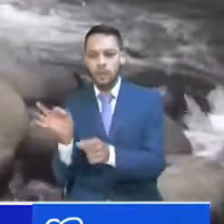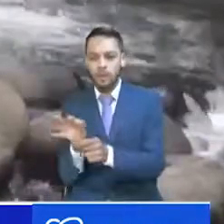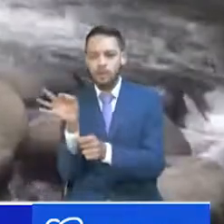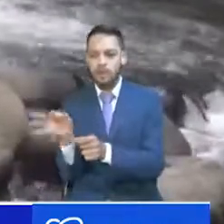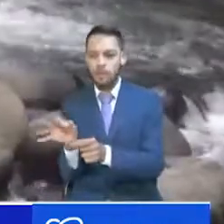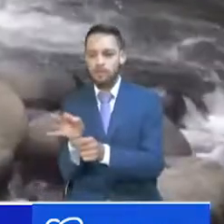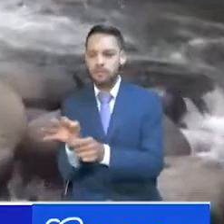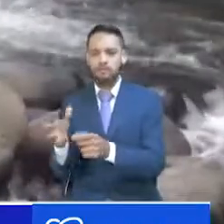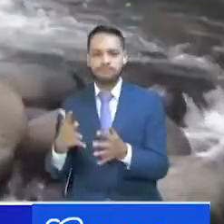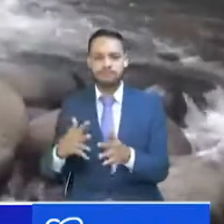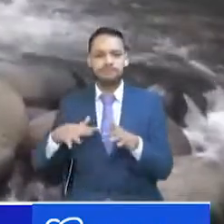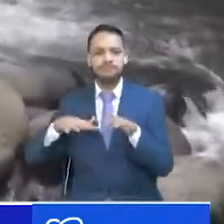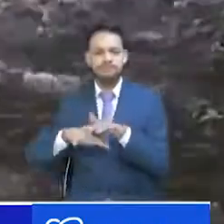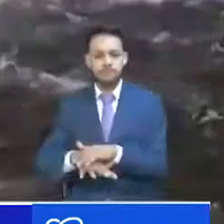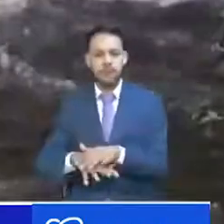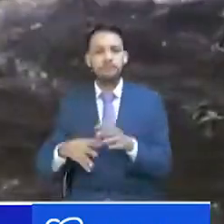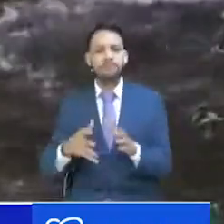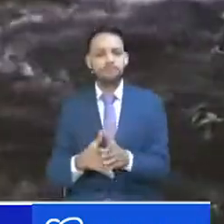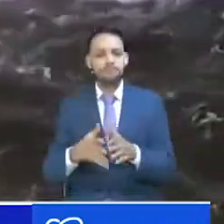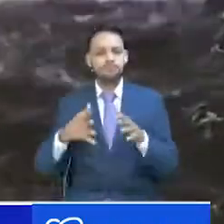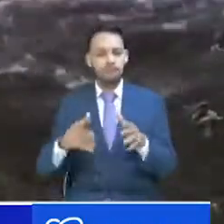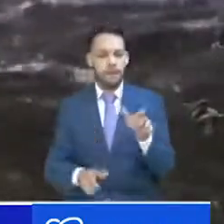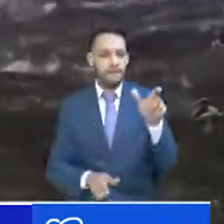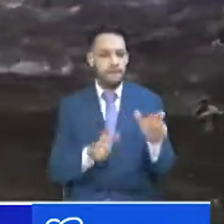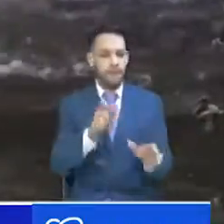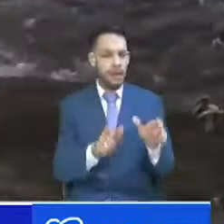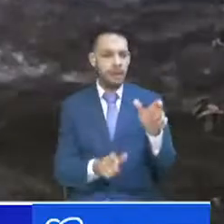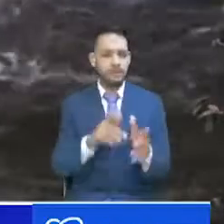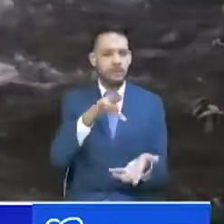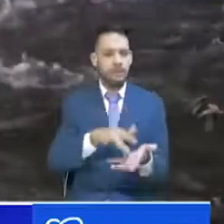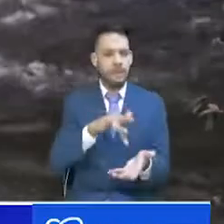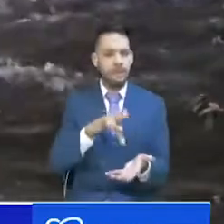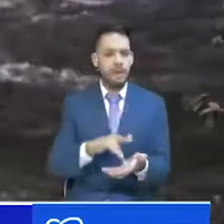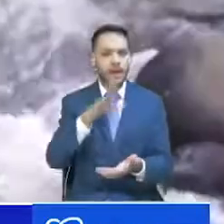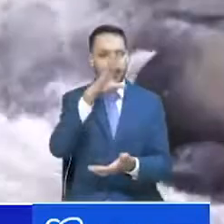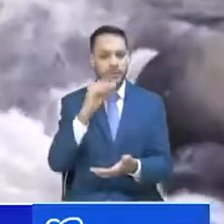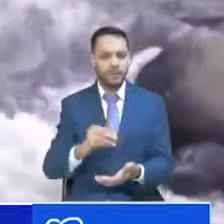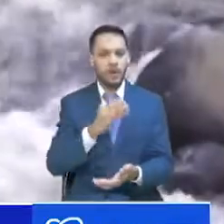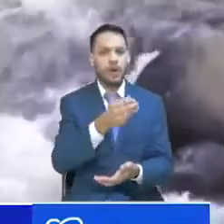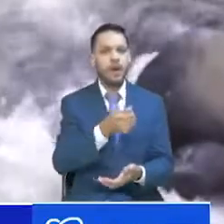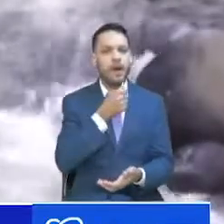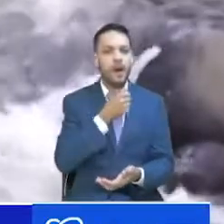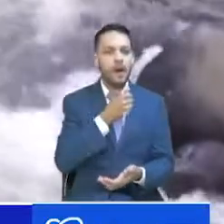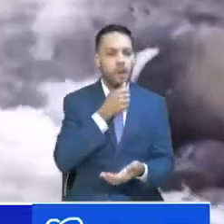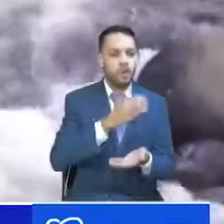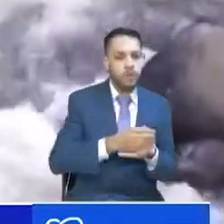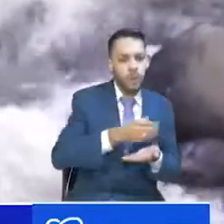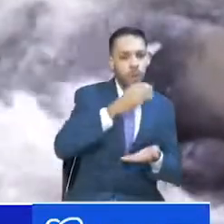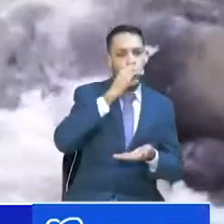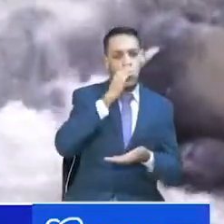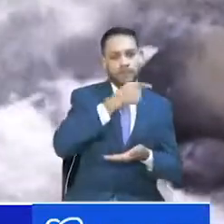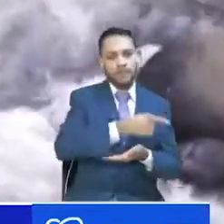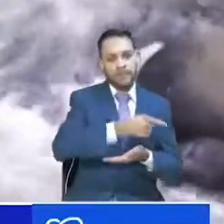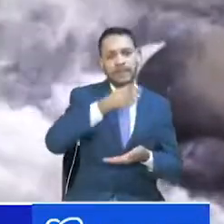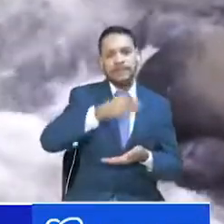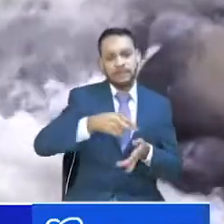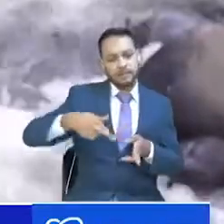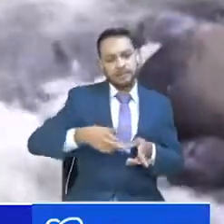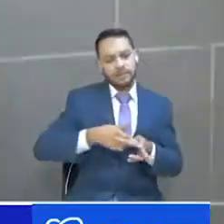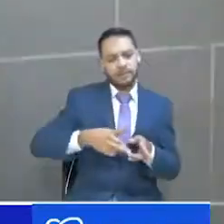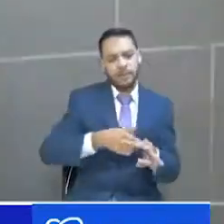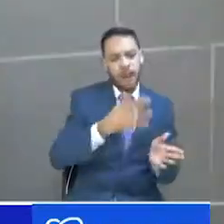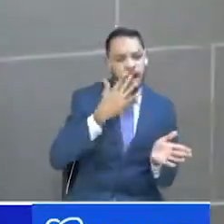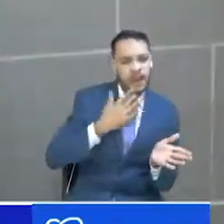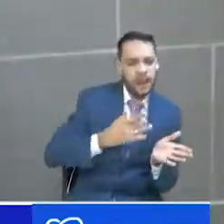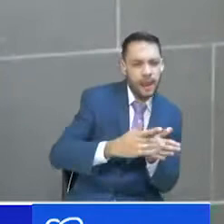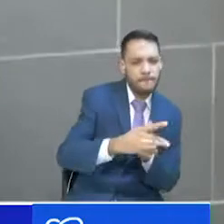primera actividad se beneficiará una buena parte de la población quindiana que consume agua proveniente de este río otros afluentes también recibirá la inversión